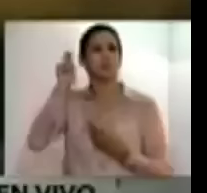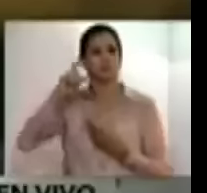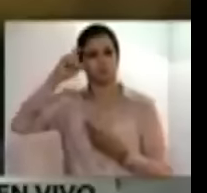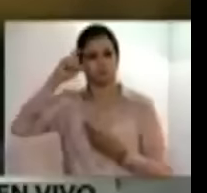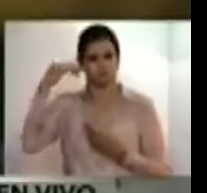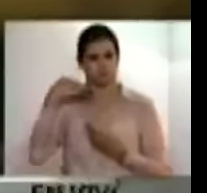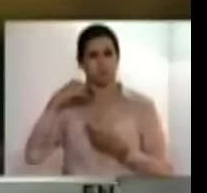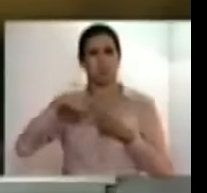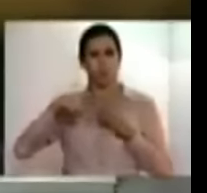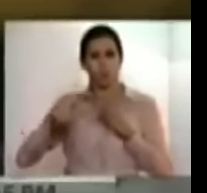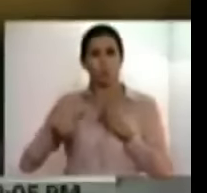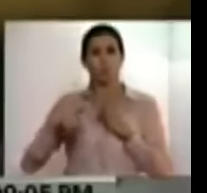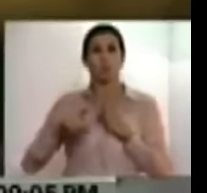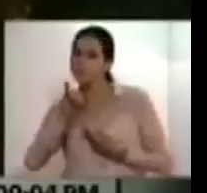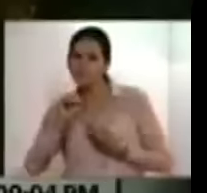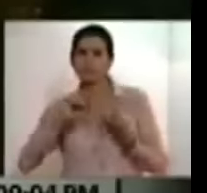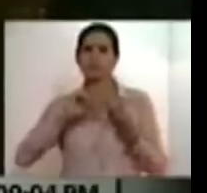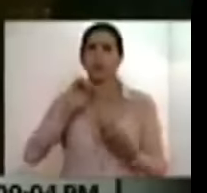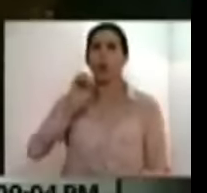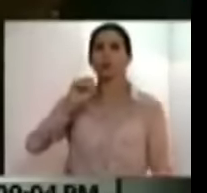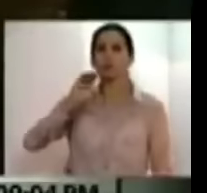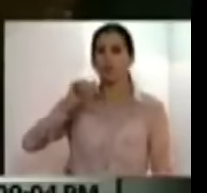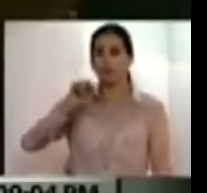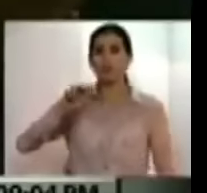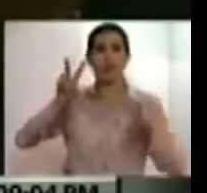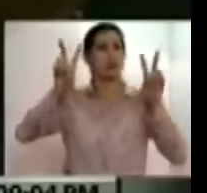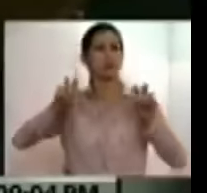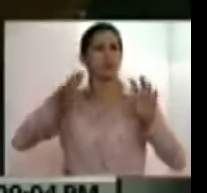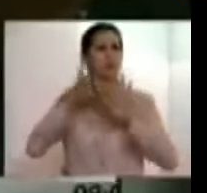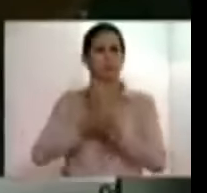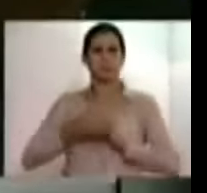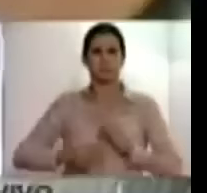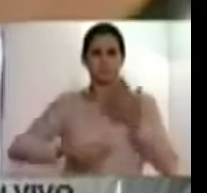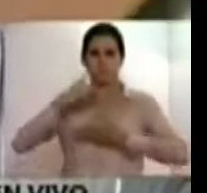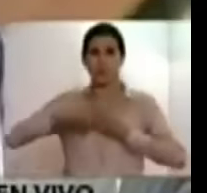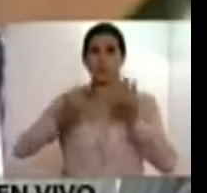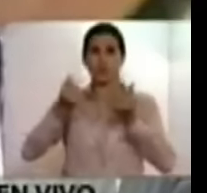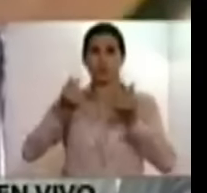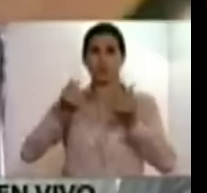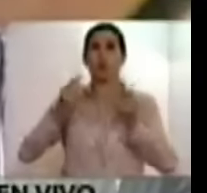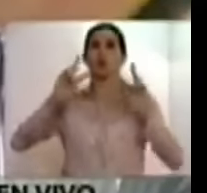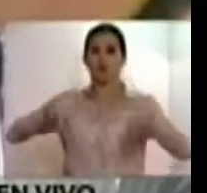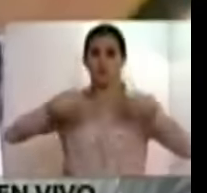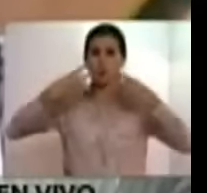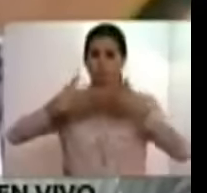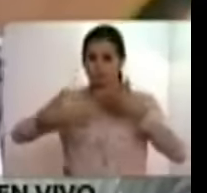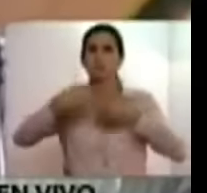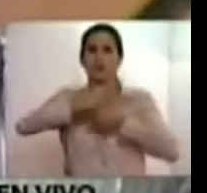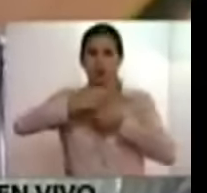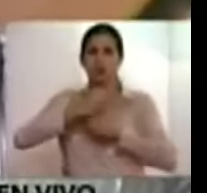camino complejo, luego que la contrarrevolución ha tenido este triunfo en la Asamblea